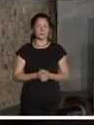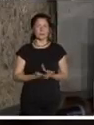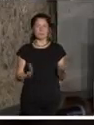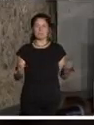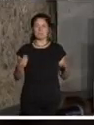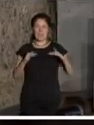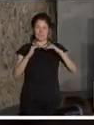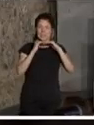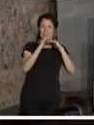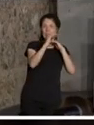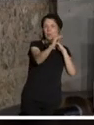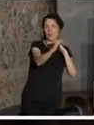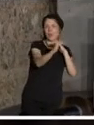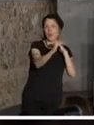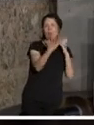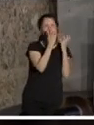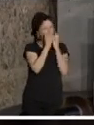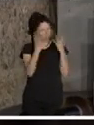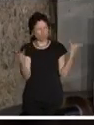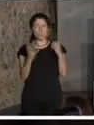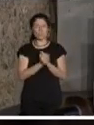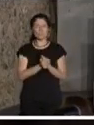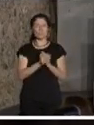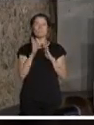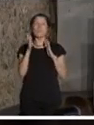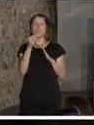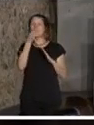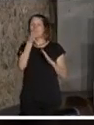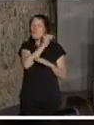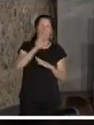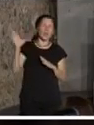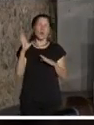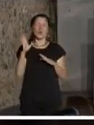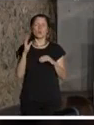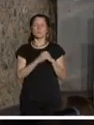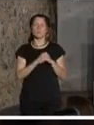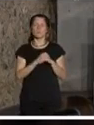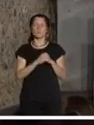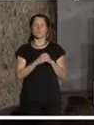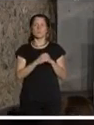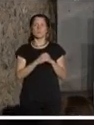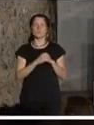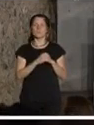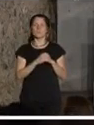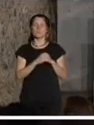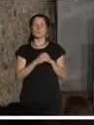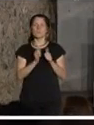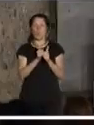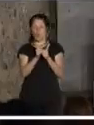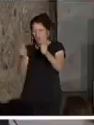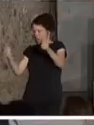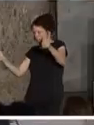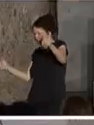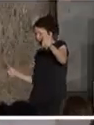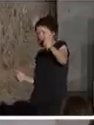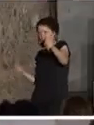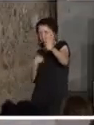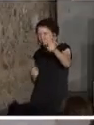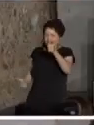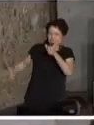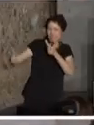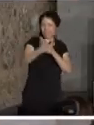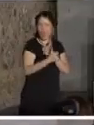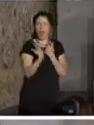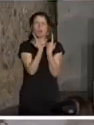la estabilidad está muy bien pero está un mejor salir de ser el vagón de cola de este país y eso